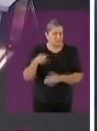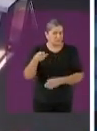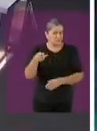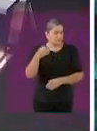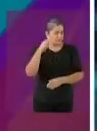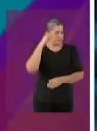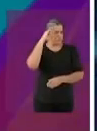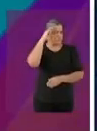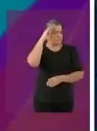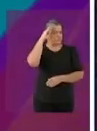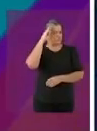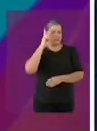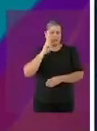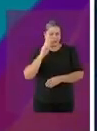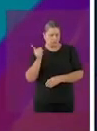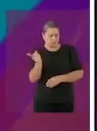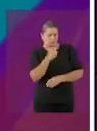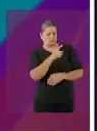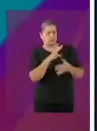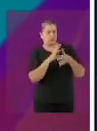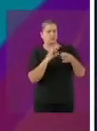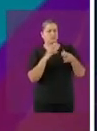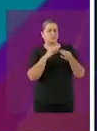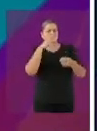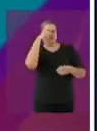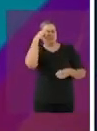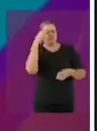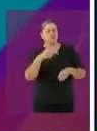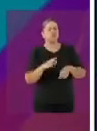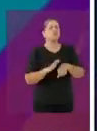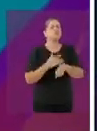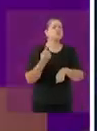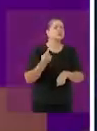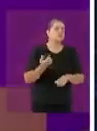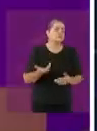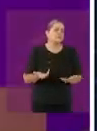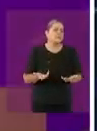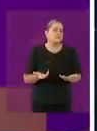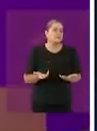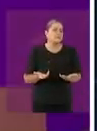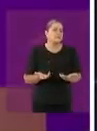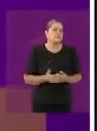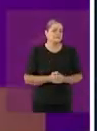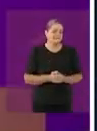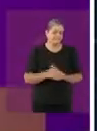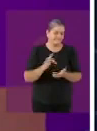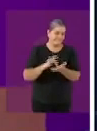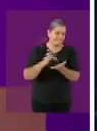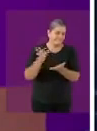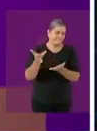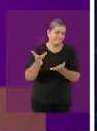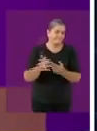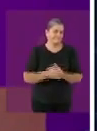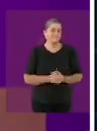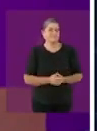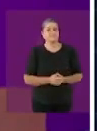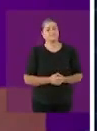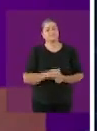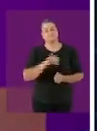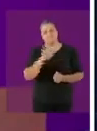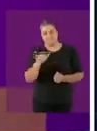ahí a un lado Claro Ella dijo que no pertenece a ningún partido político sin embargo tiene las siglas del pipan